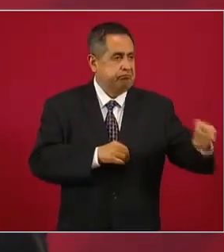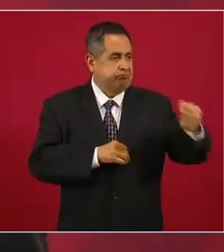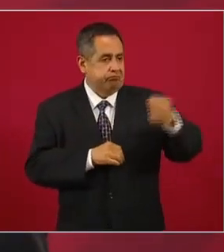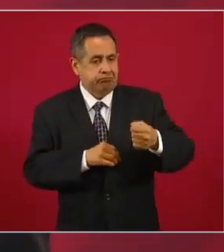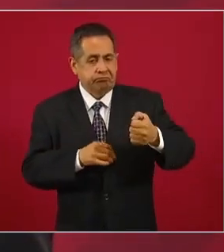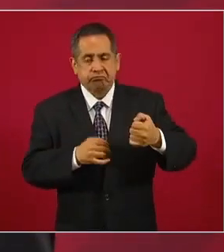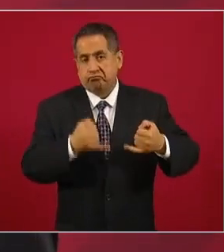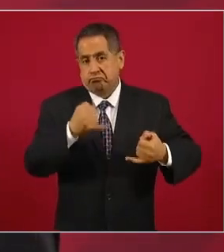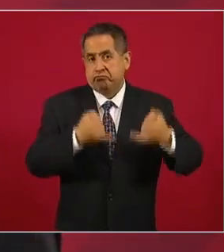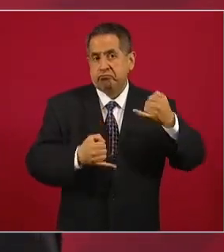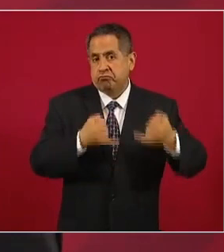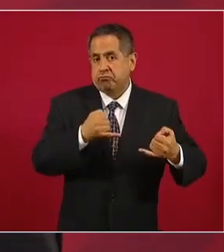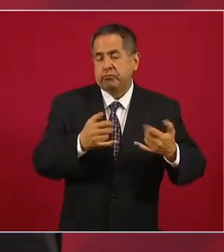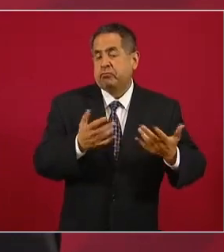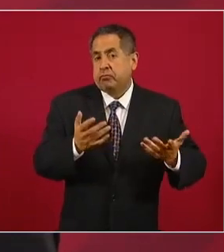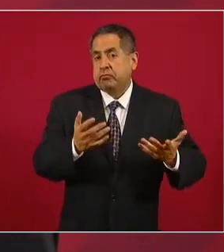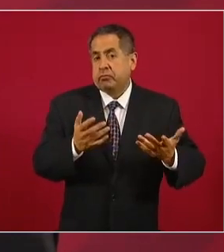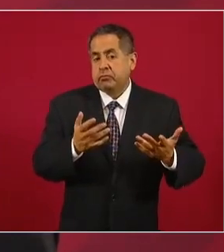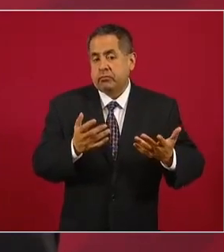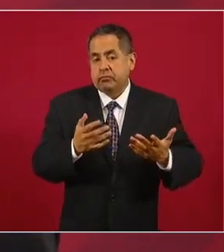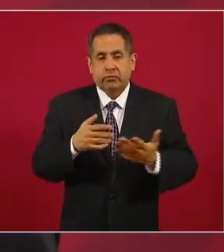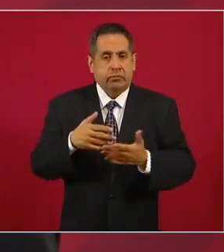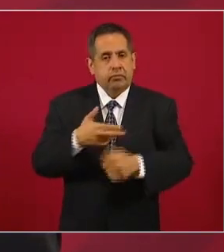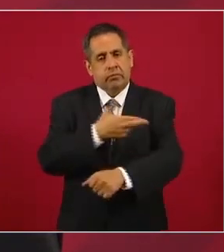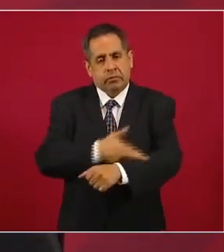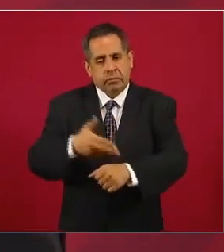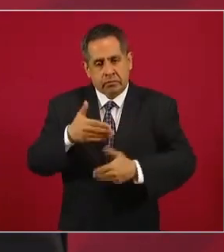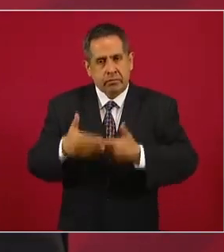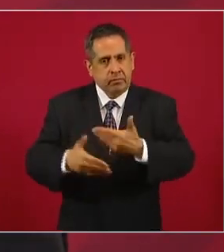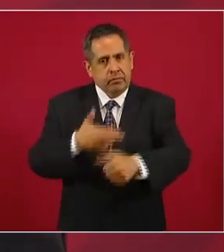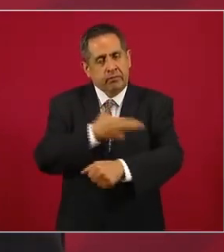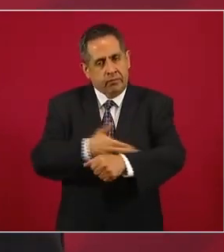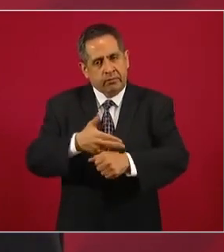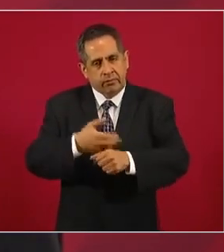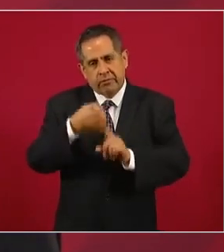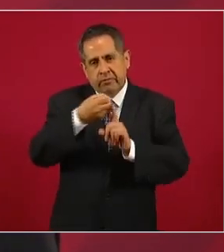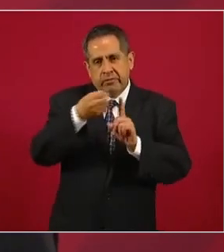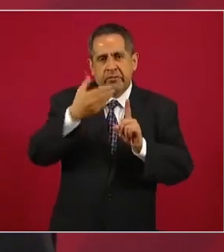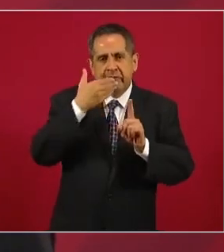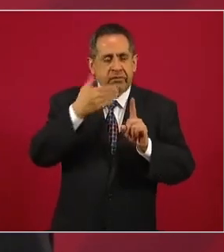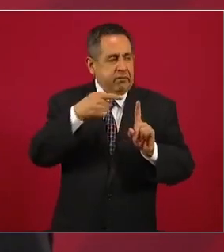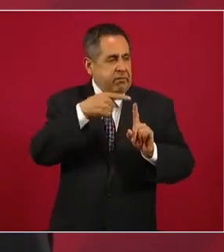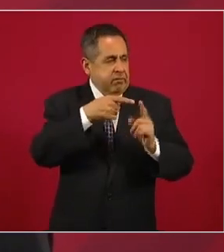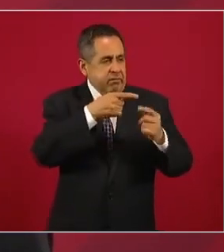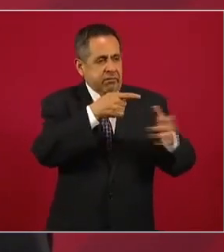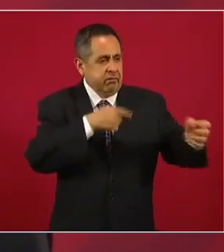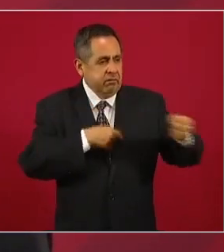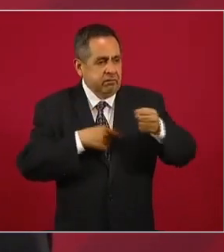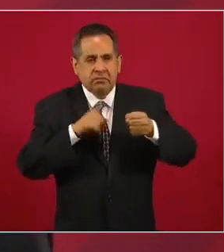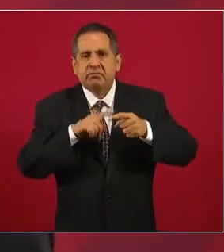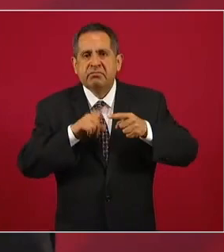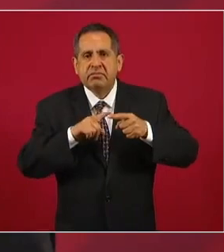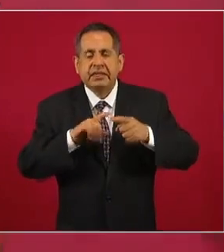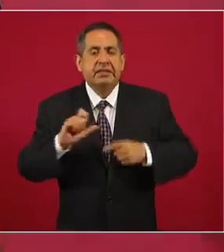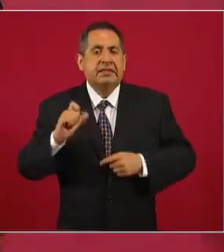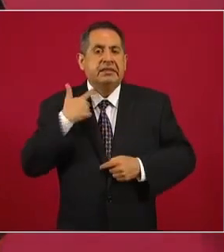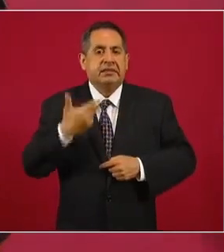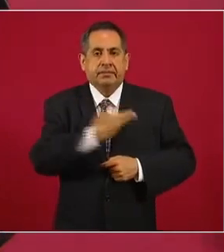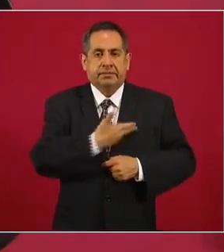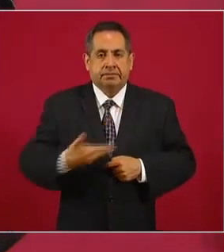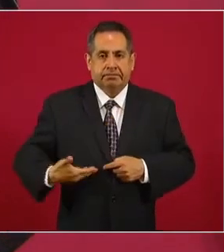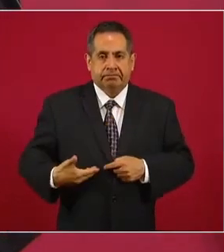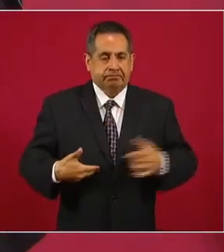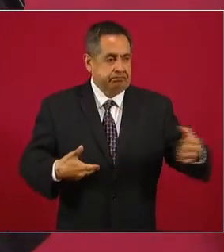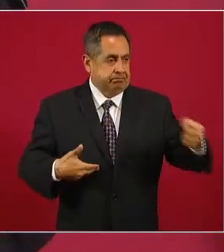de acuerdo al debido proceso, de los expresidentes